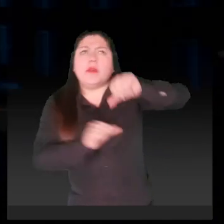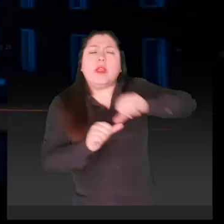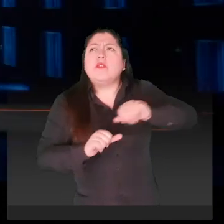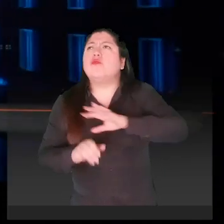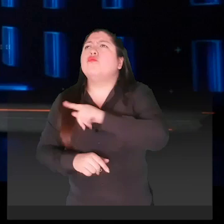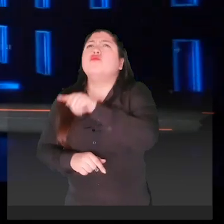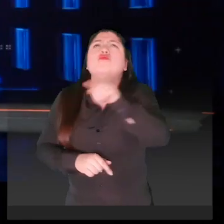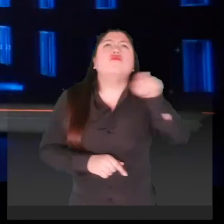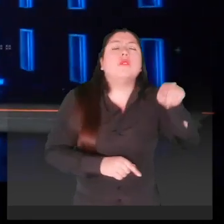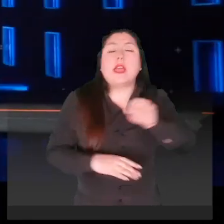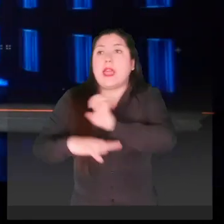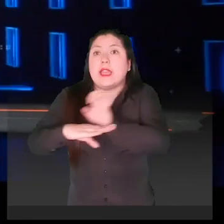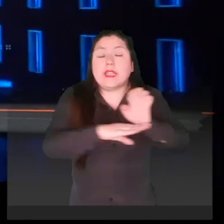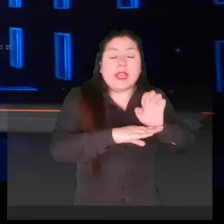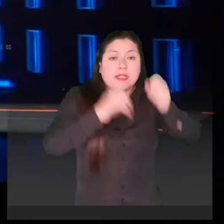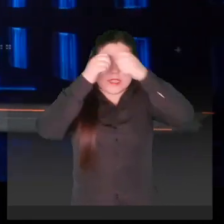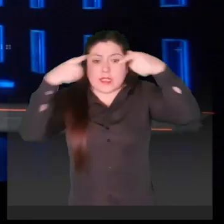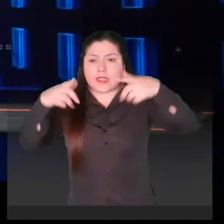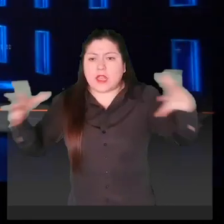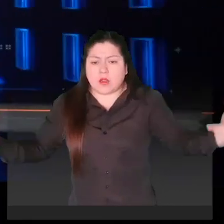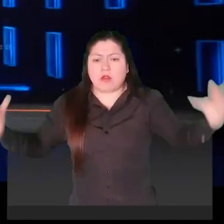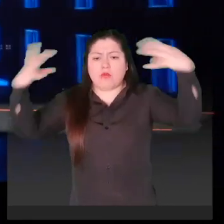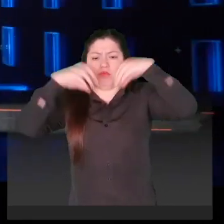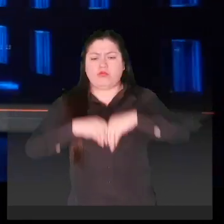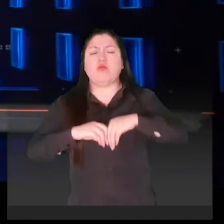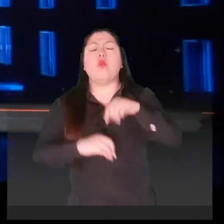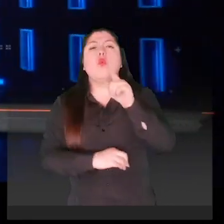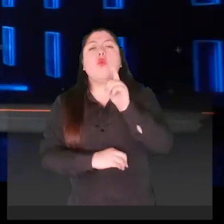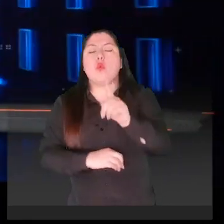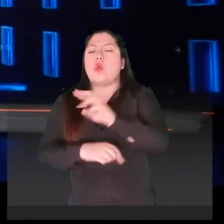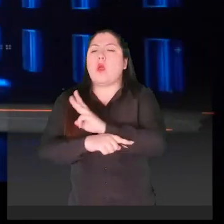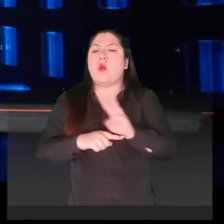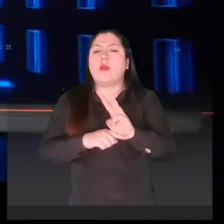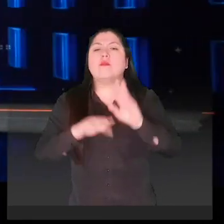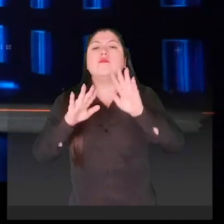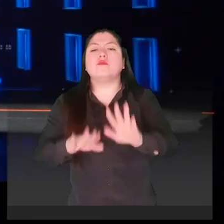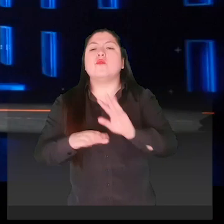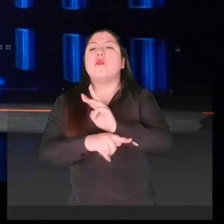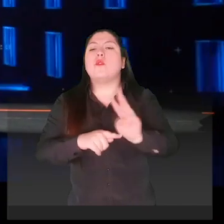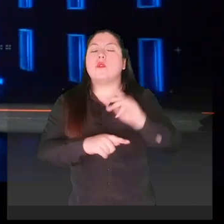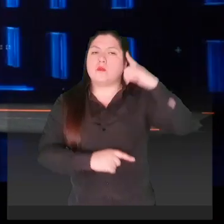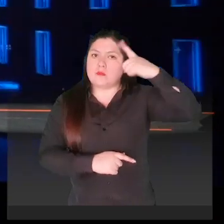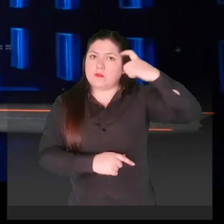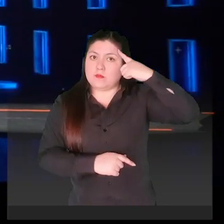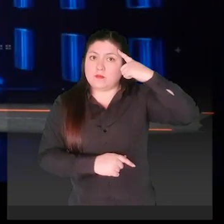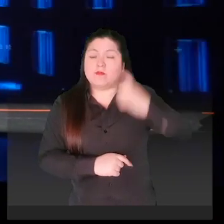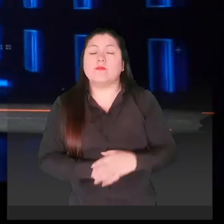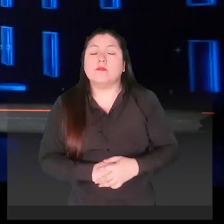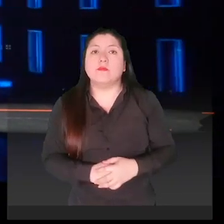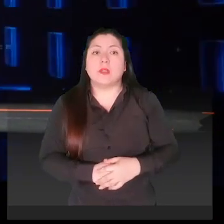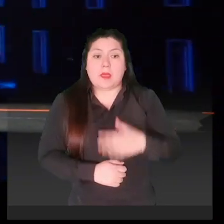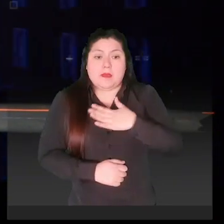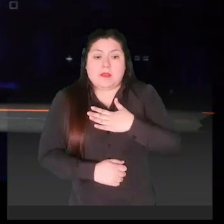las diferentes páginas web estén en una única página, en el portal del gobierno. Y para